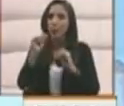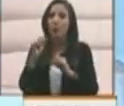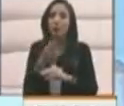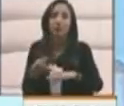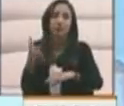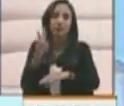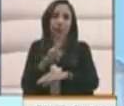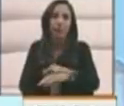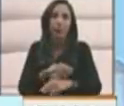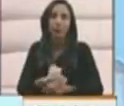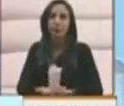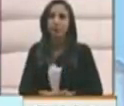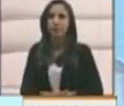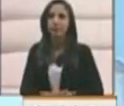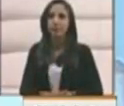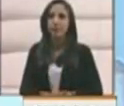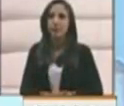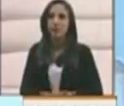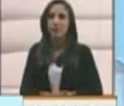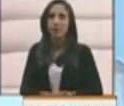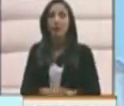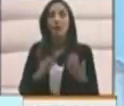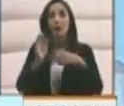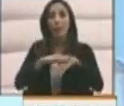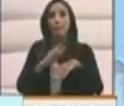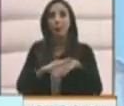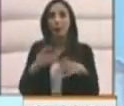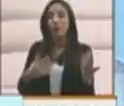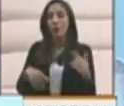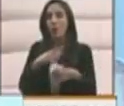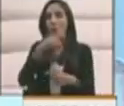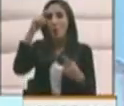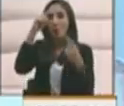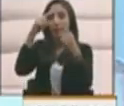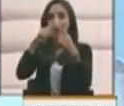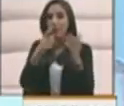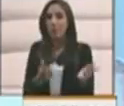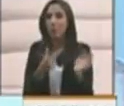Porque la intención manifiesta de esta ala terrorista